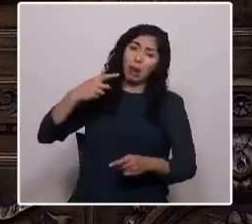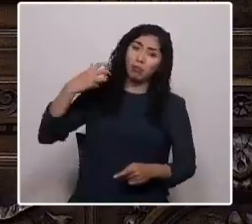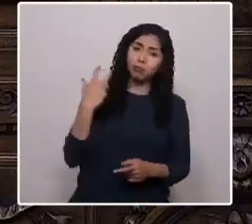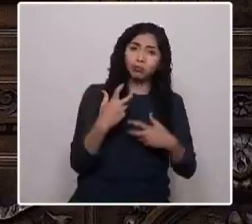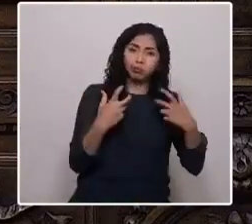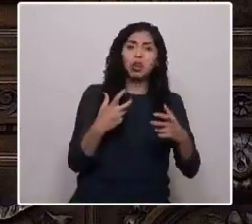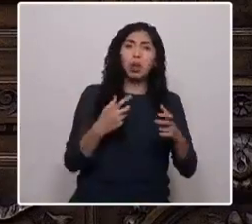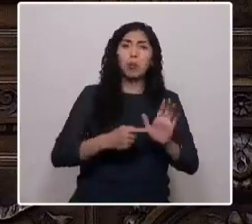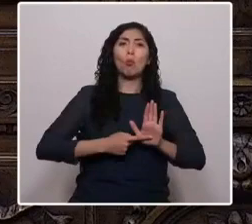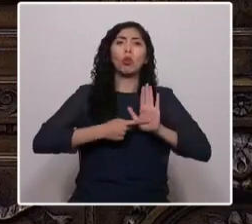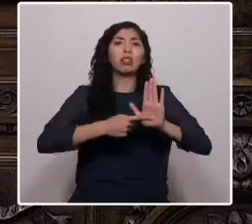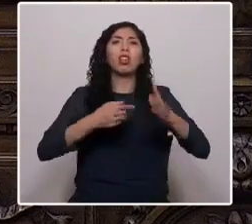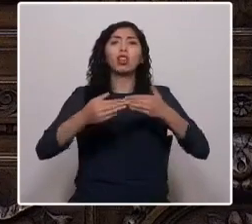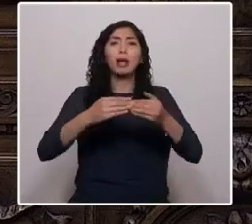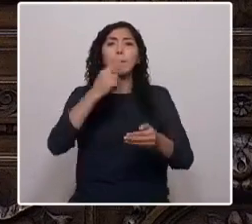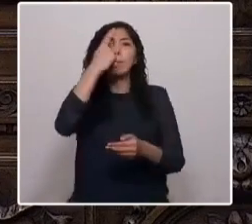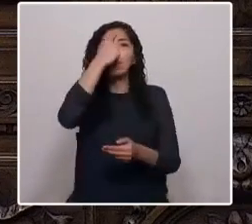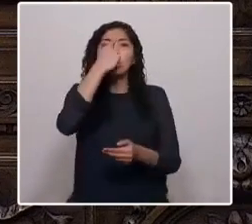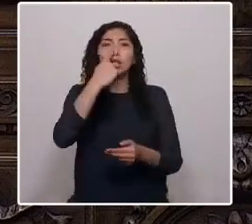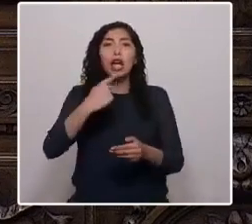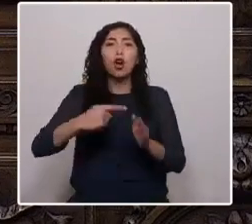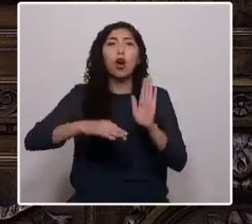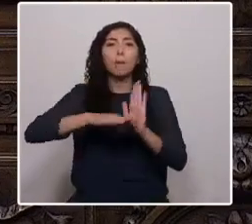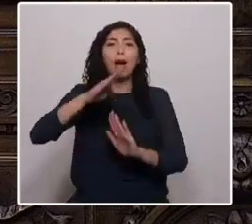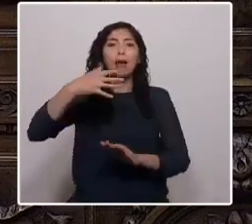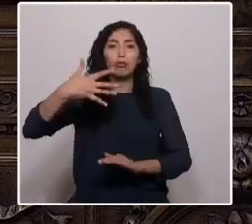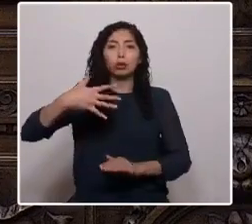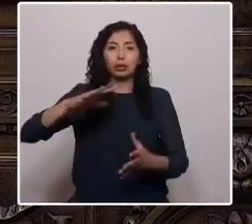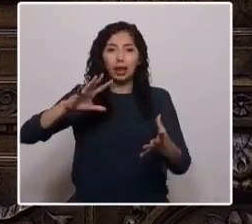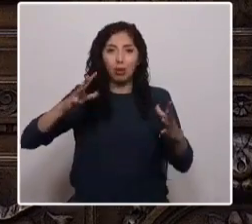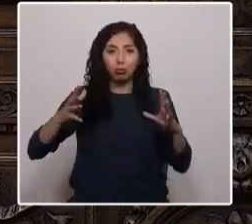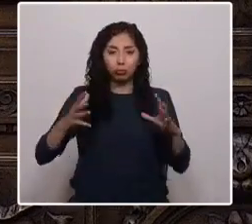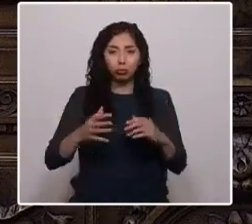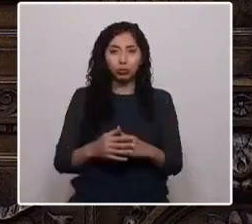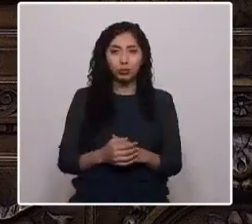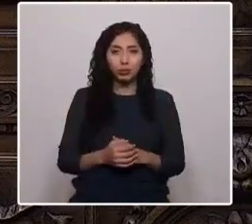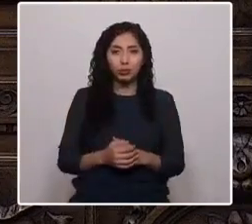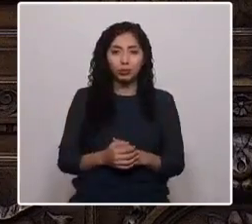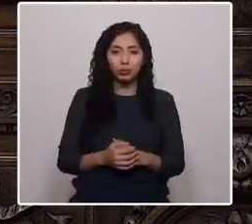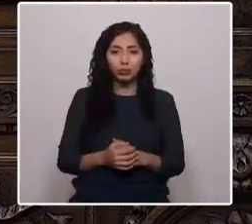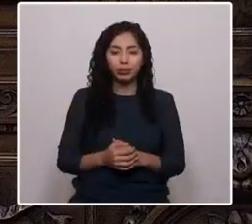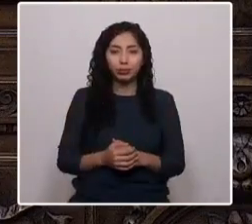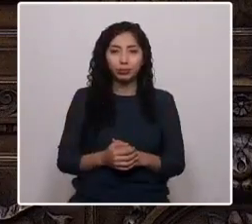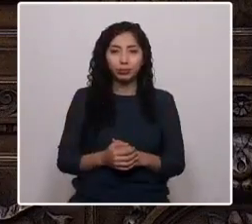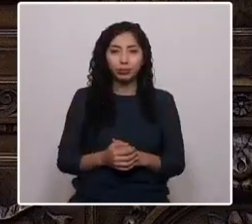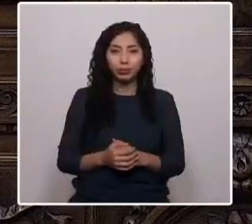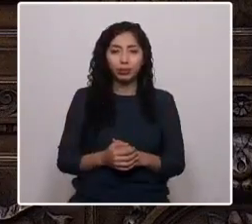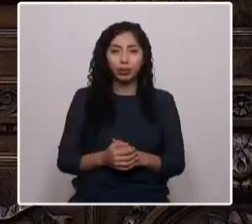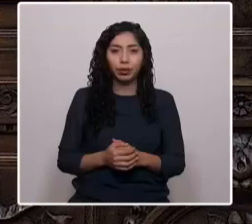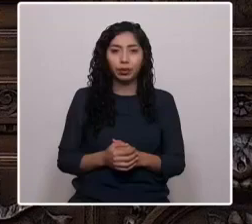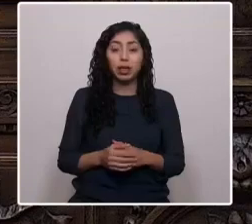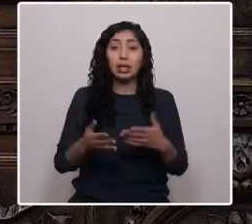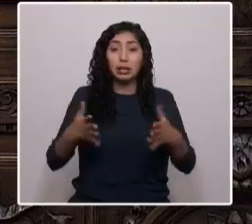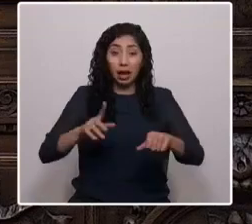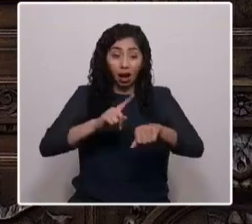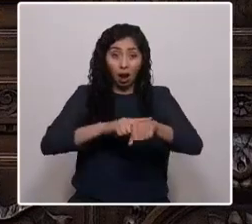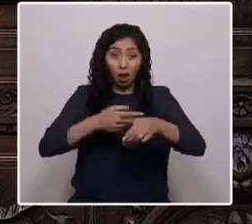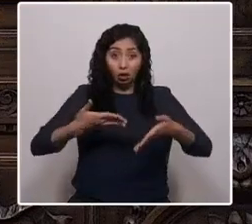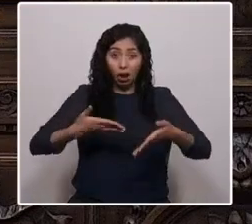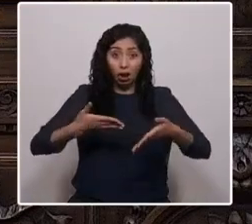museos más importantes del mundo junto a nuestro y vitu puna osamentas ya es hora de que vuelvan a